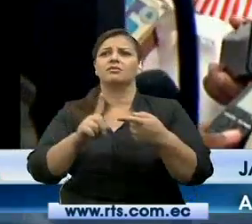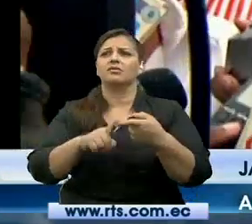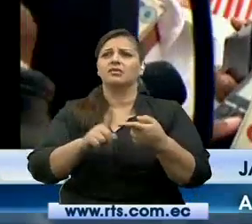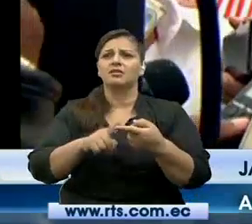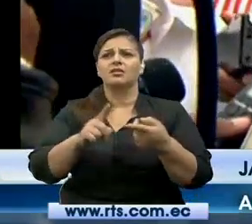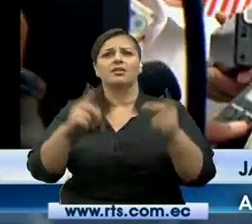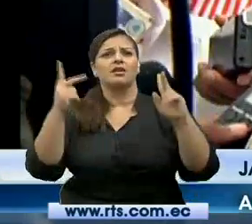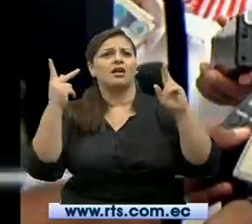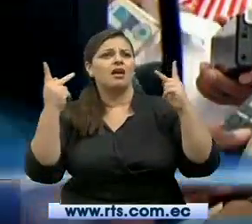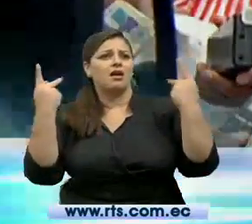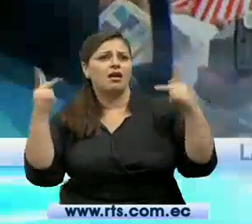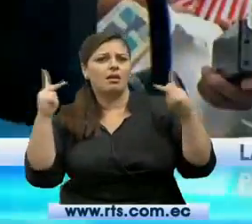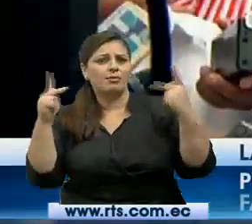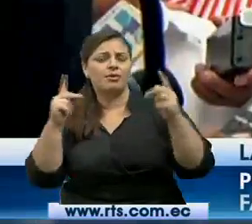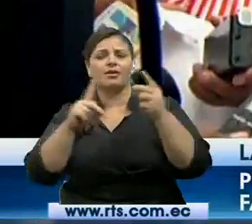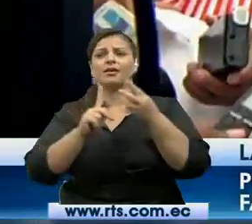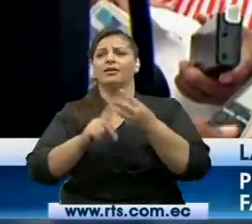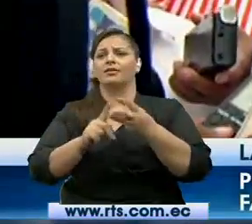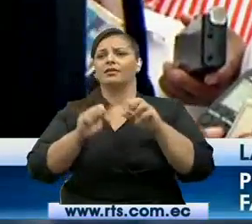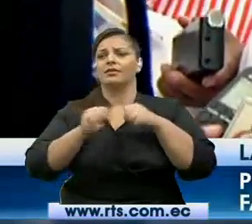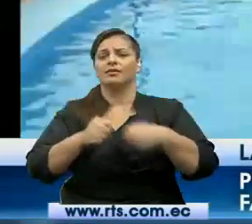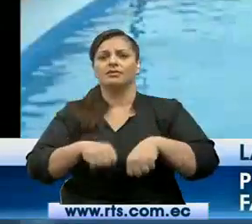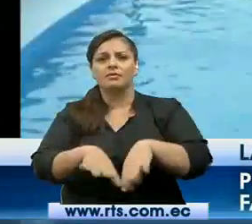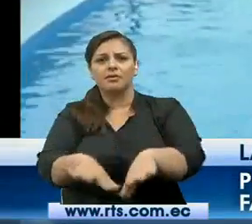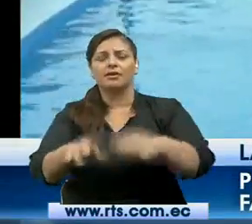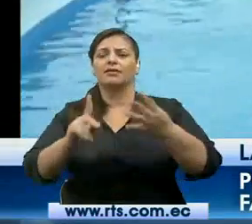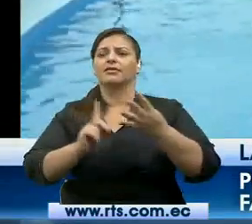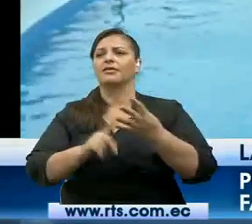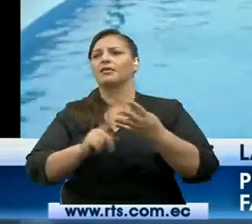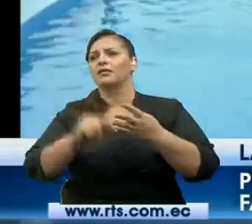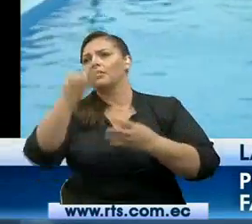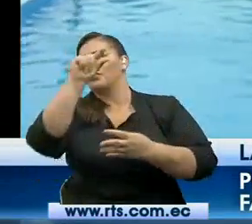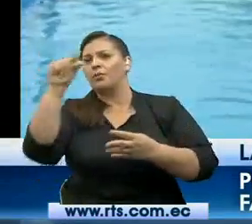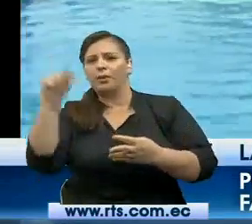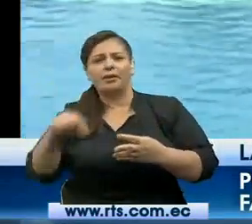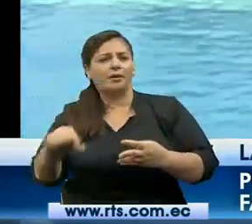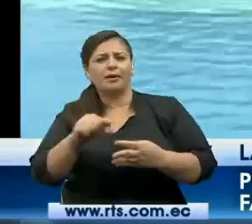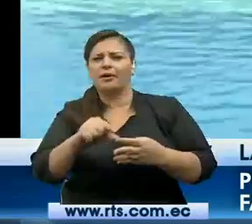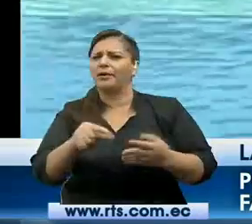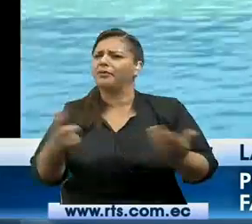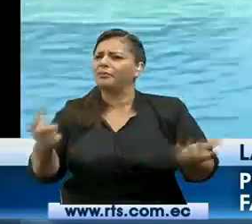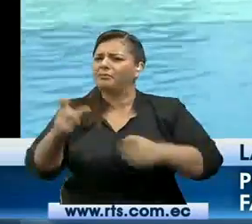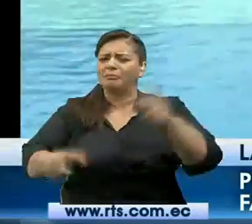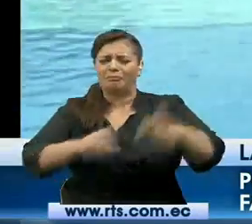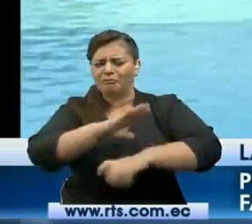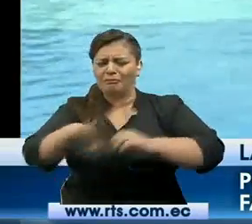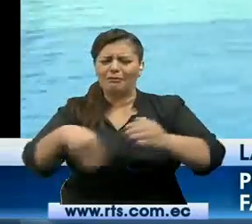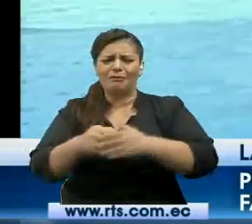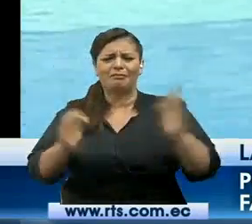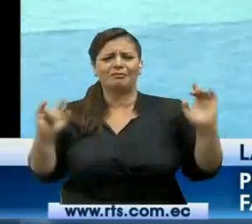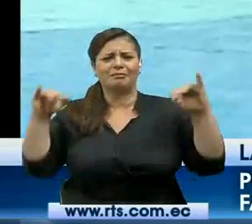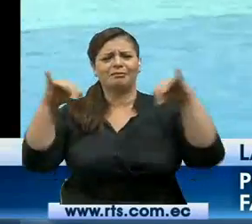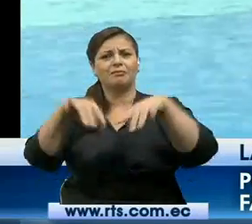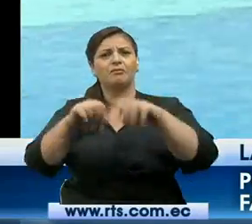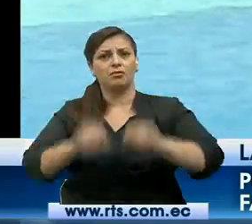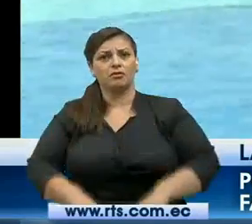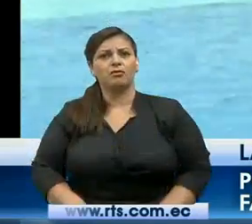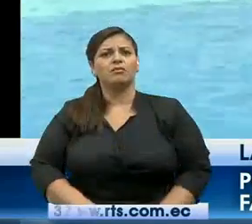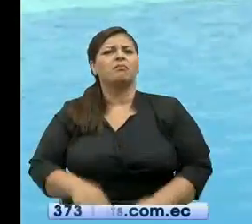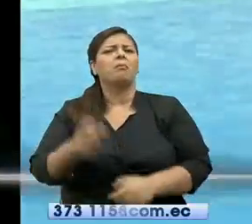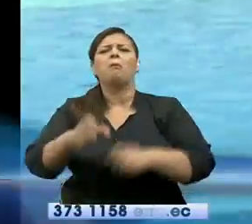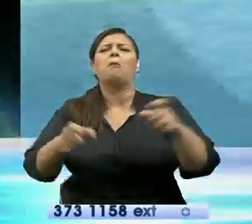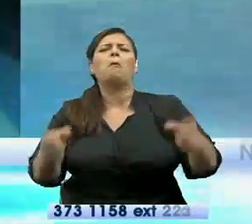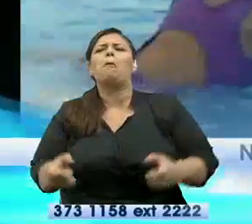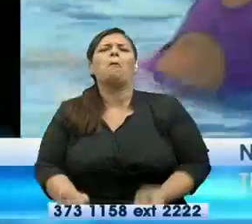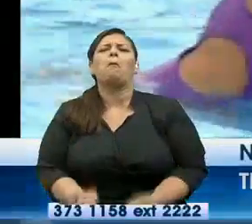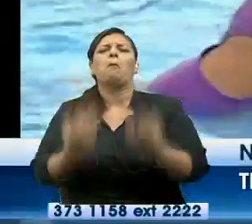Alborada, a Samanes, a Guayacanes. La laguna, de más de 3.000 metros cuadrados, tiene capacidad para más de 1.500